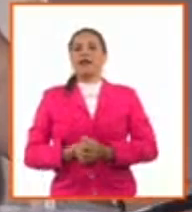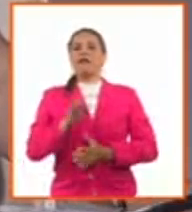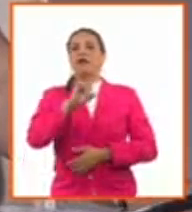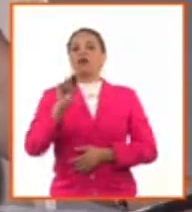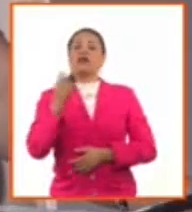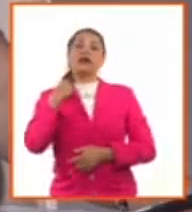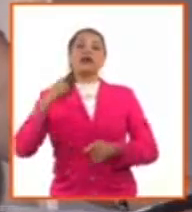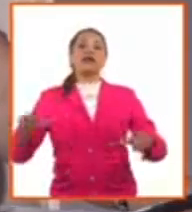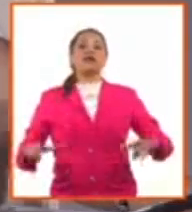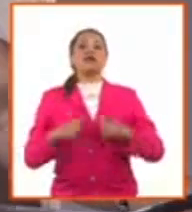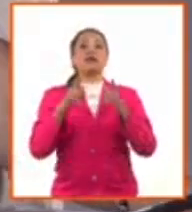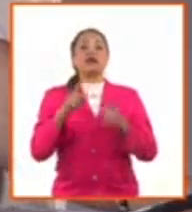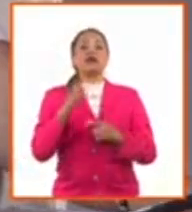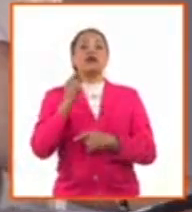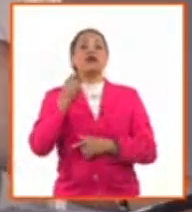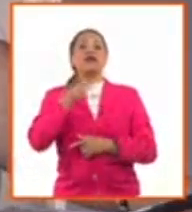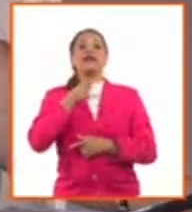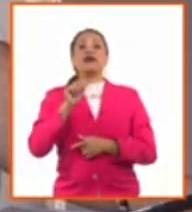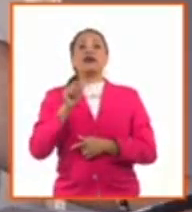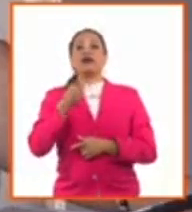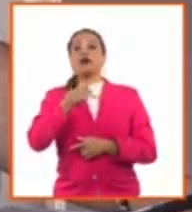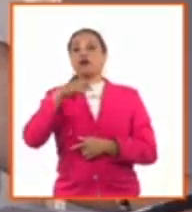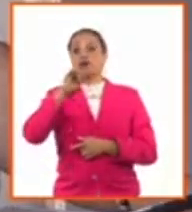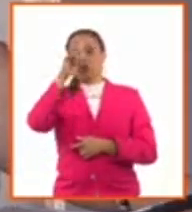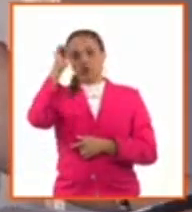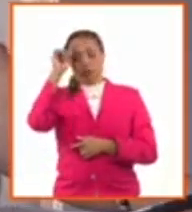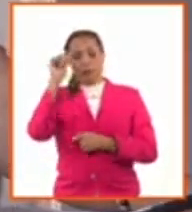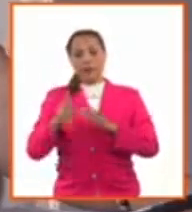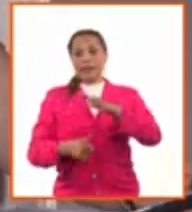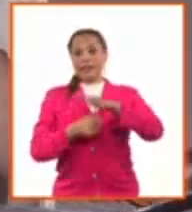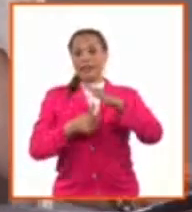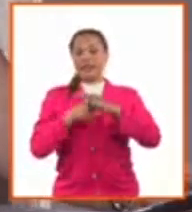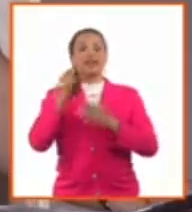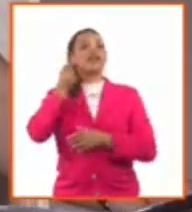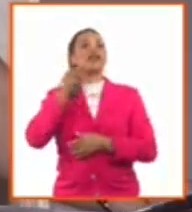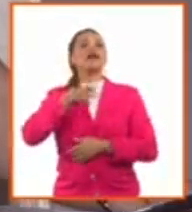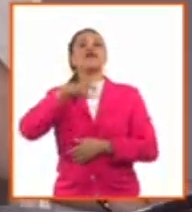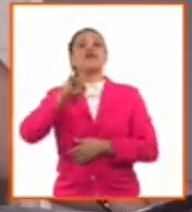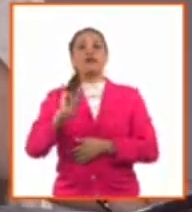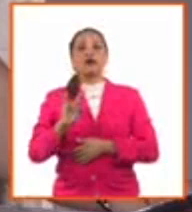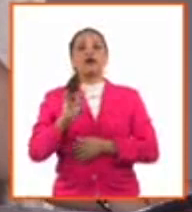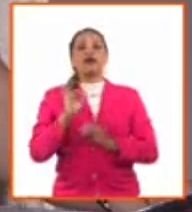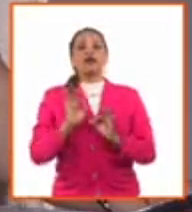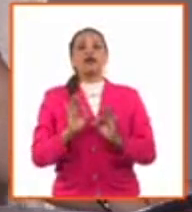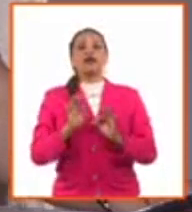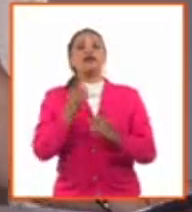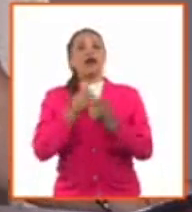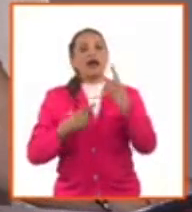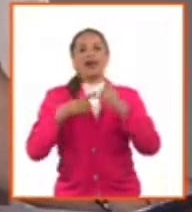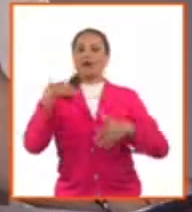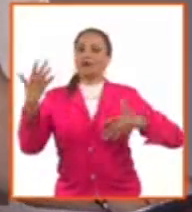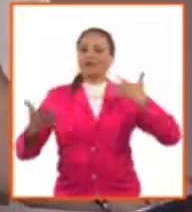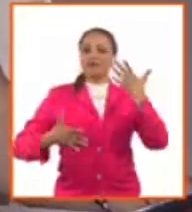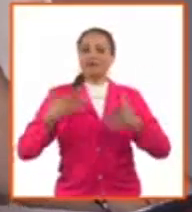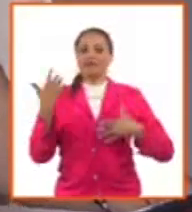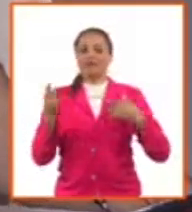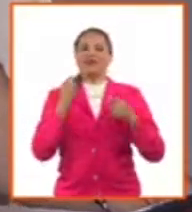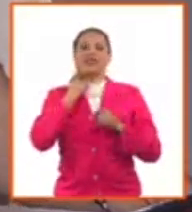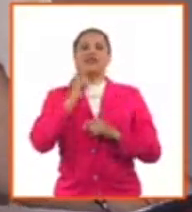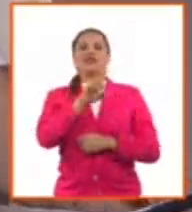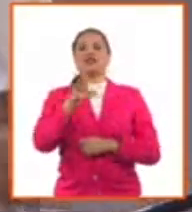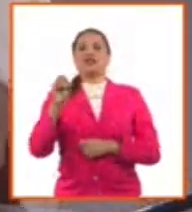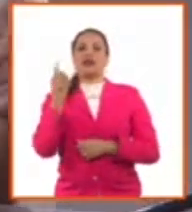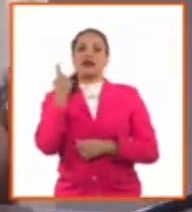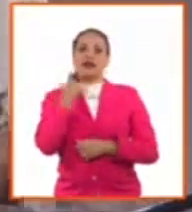el 90 aniversario de José Antonio Echeverría, presidente de honor de la Federación Estudiantil, y es por supuesto una de las motivaciones en